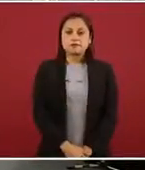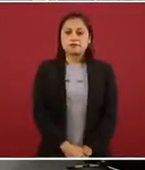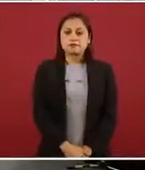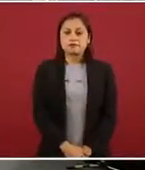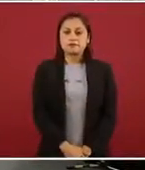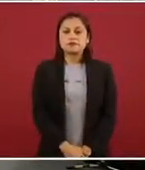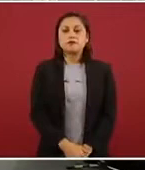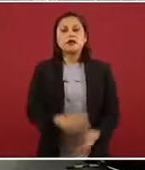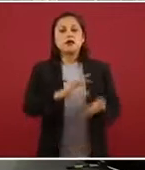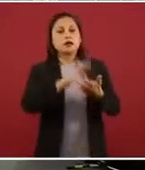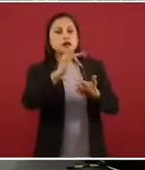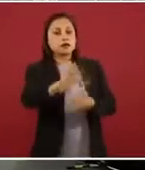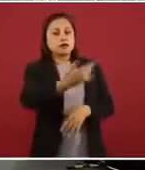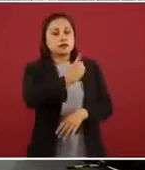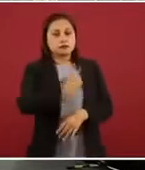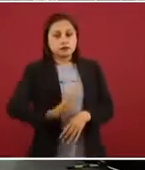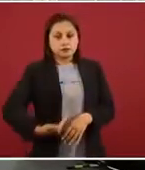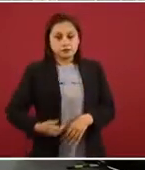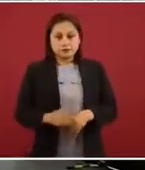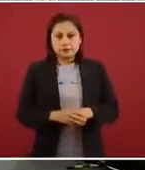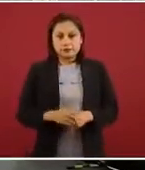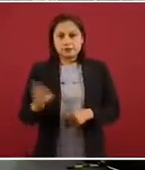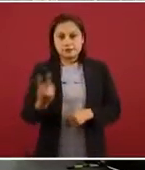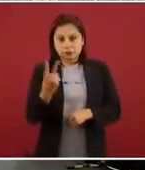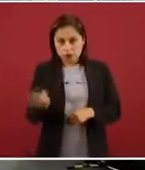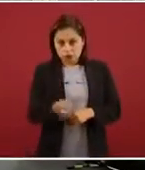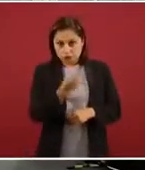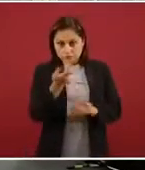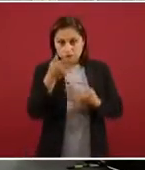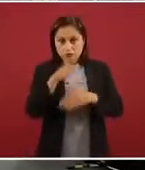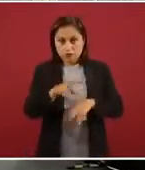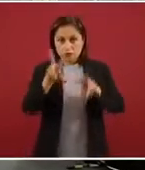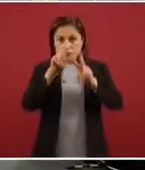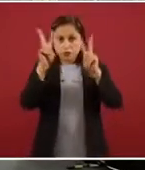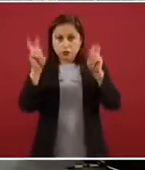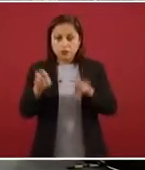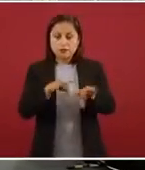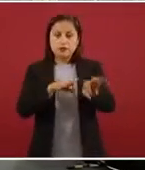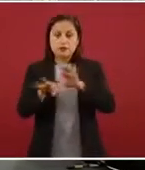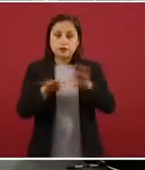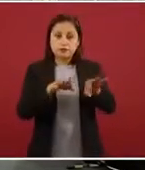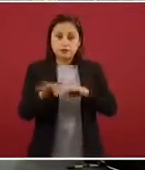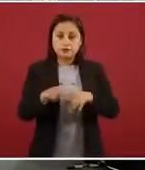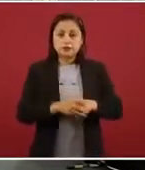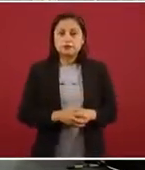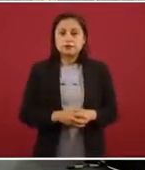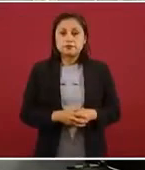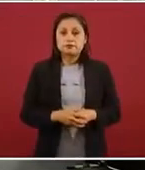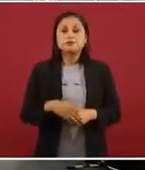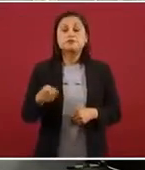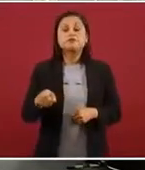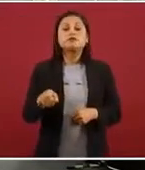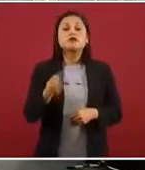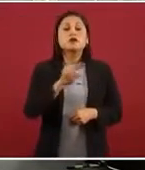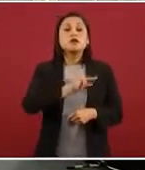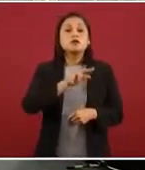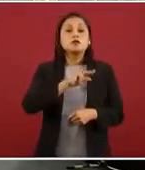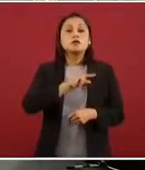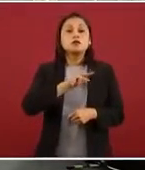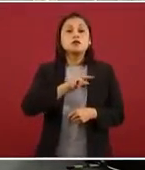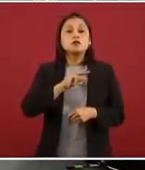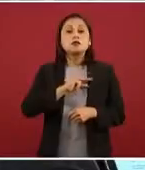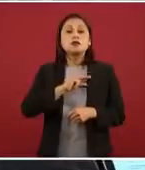Gracias, presidente. Dos preguntas sobre un asunto, sobre tema de carácter laboral. El sector privado, a través del Consejo